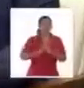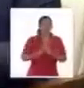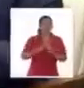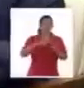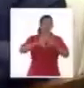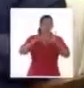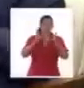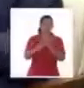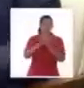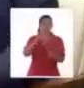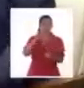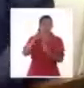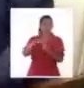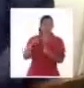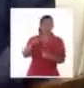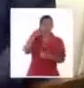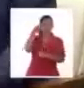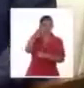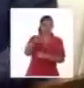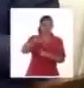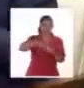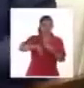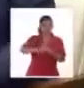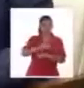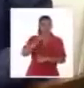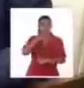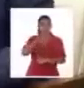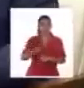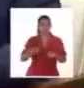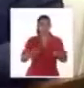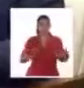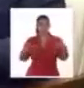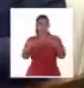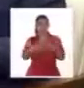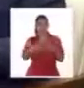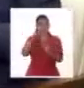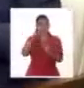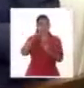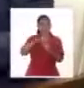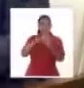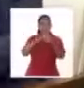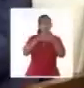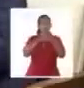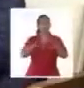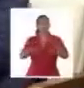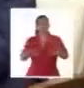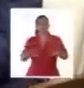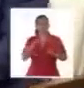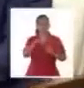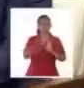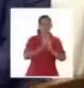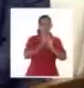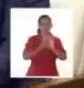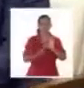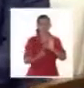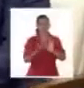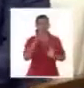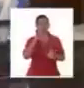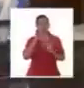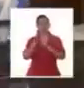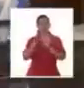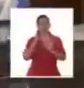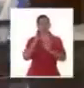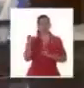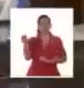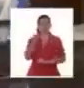le permita mantenerse con los dos sombreros puestos. Por un lado, mira a ver si al último minuto de aquí le tiran la mascada, que